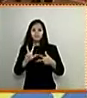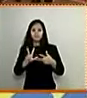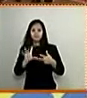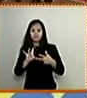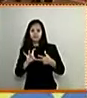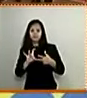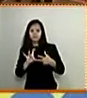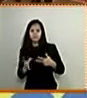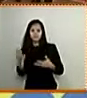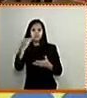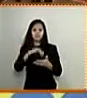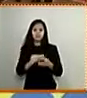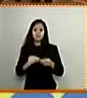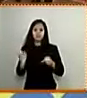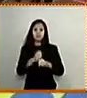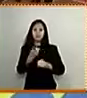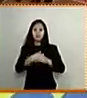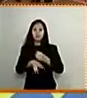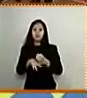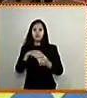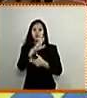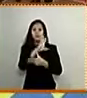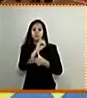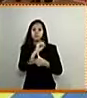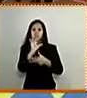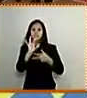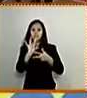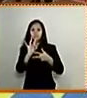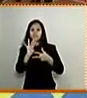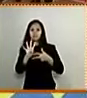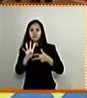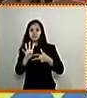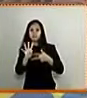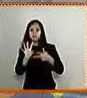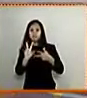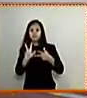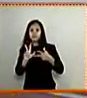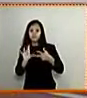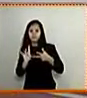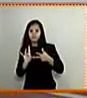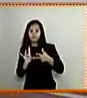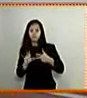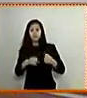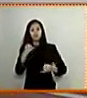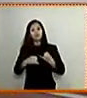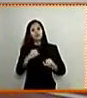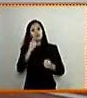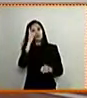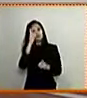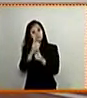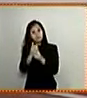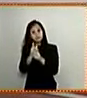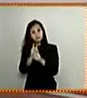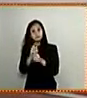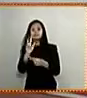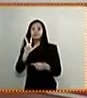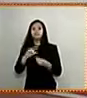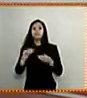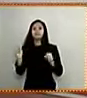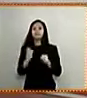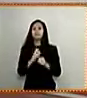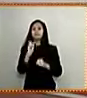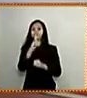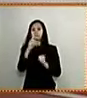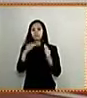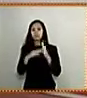38. Resultados de Pega 3, 50, 84 y 38. Jugadores que acertaron estos tres números han ganado